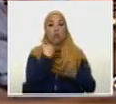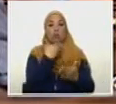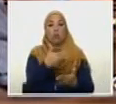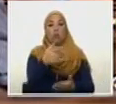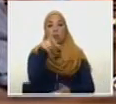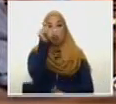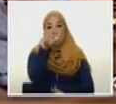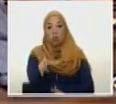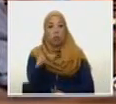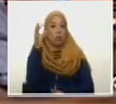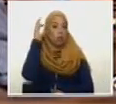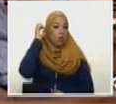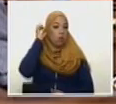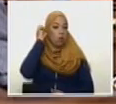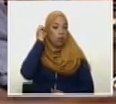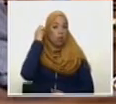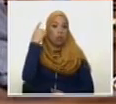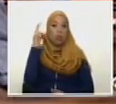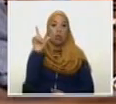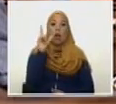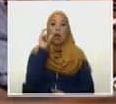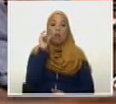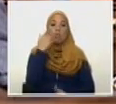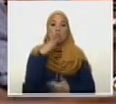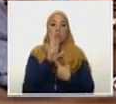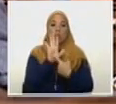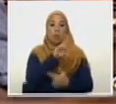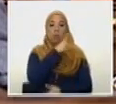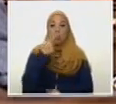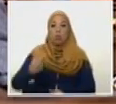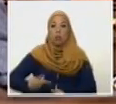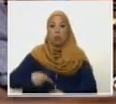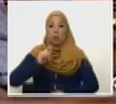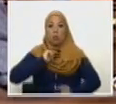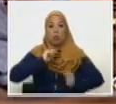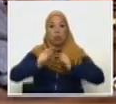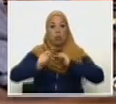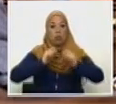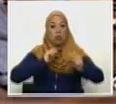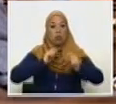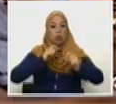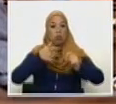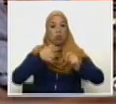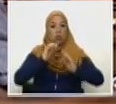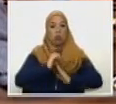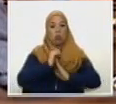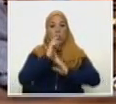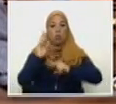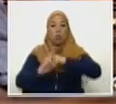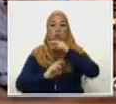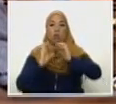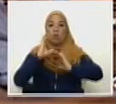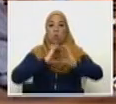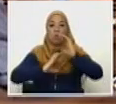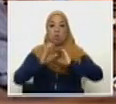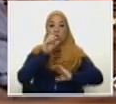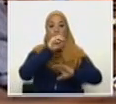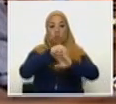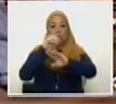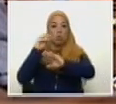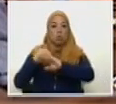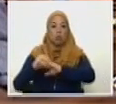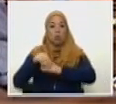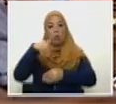ciudadana Beisley Pilar Loreto Duben como vicefiscal general de la República. Leída la referida comunicación y sometida a votación,